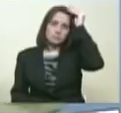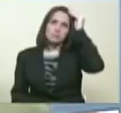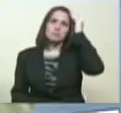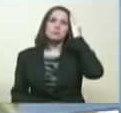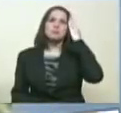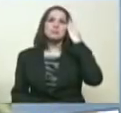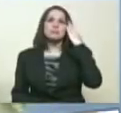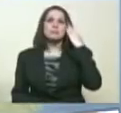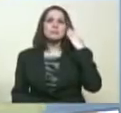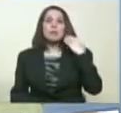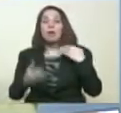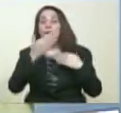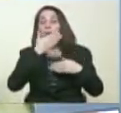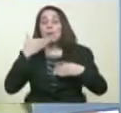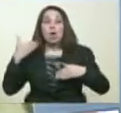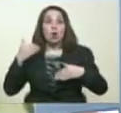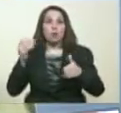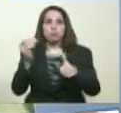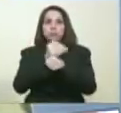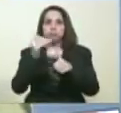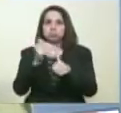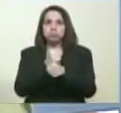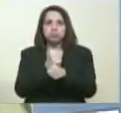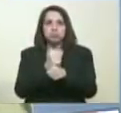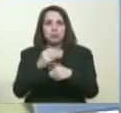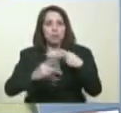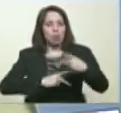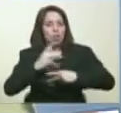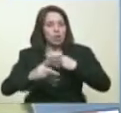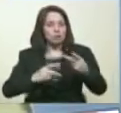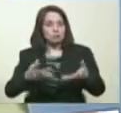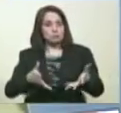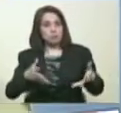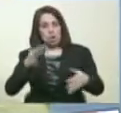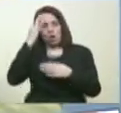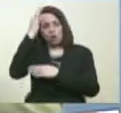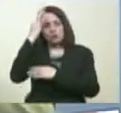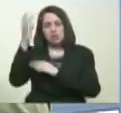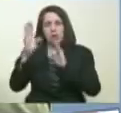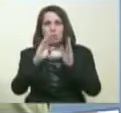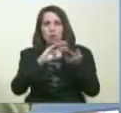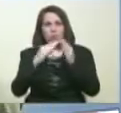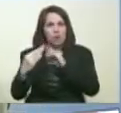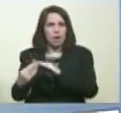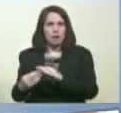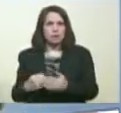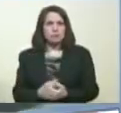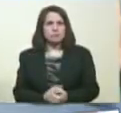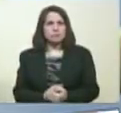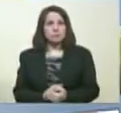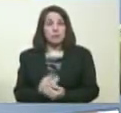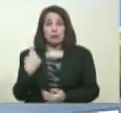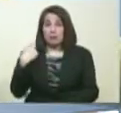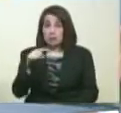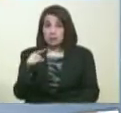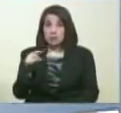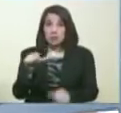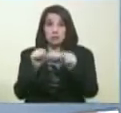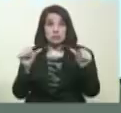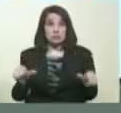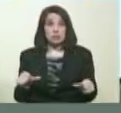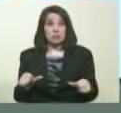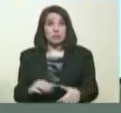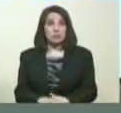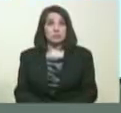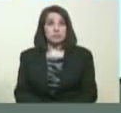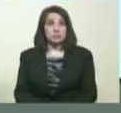más maravillosos logros del poder popular, del Consejo Comunales. Si ya existe el sistema